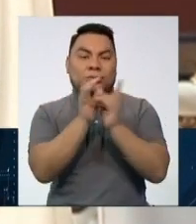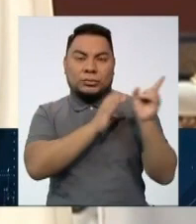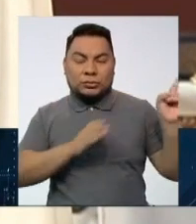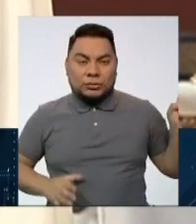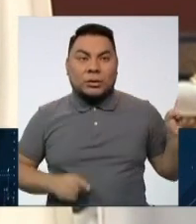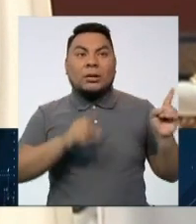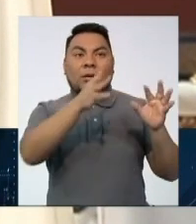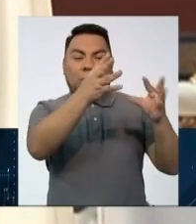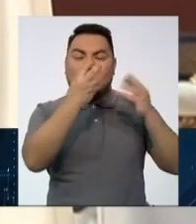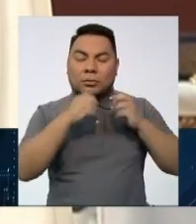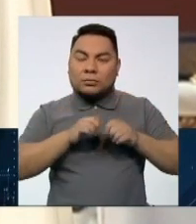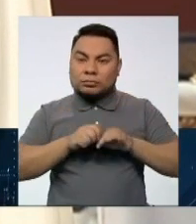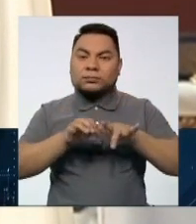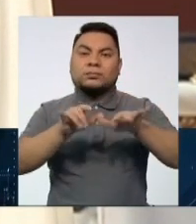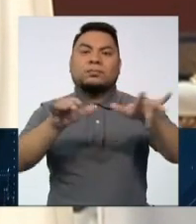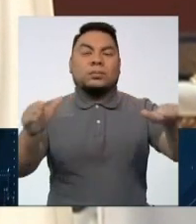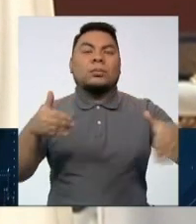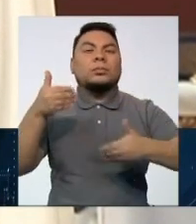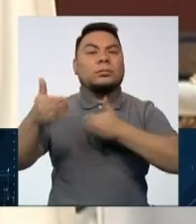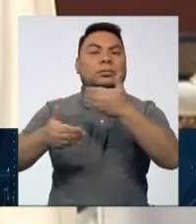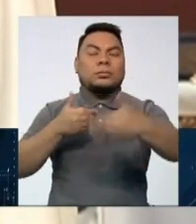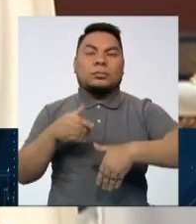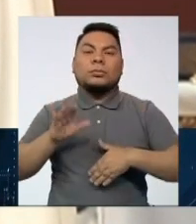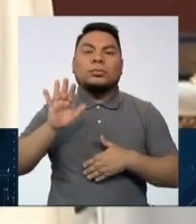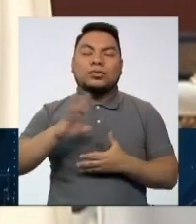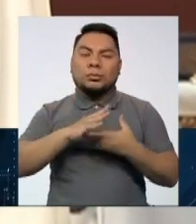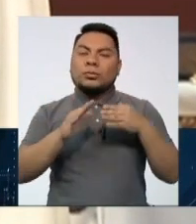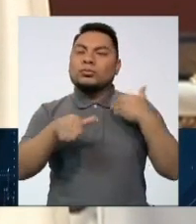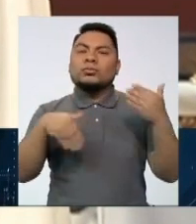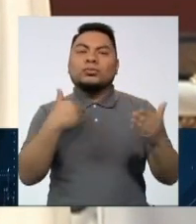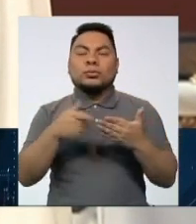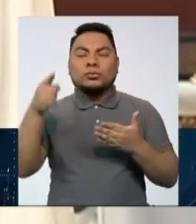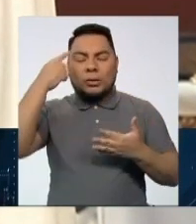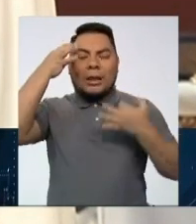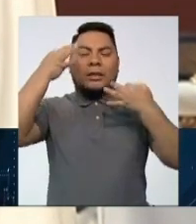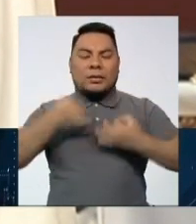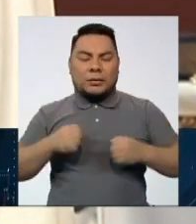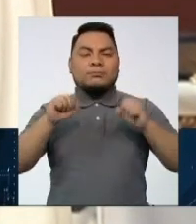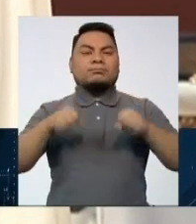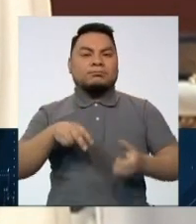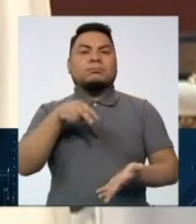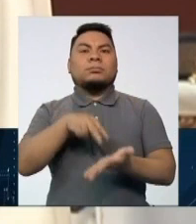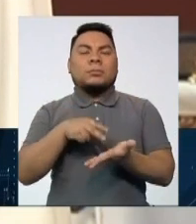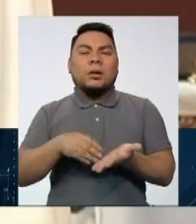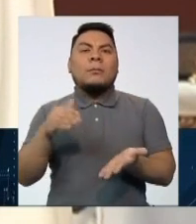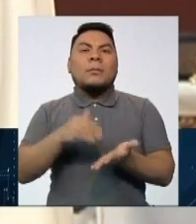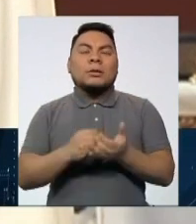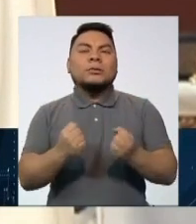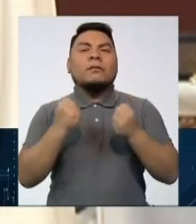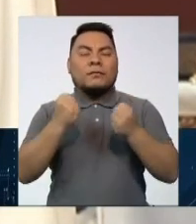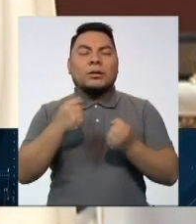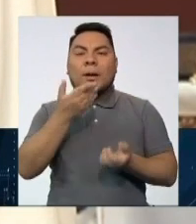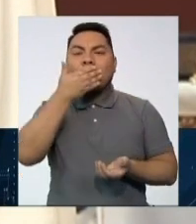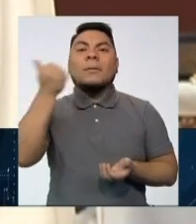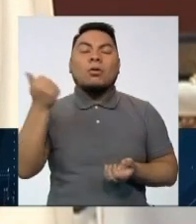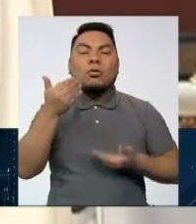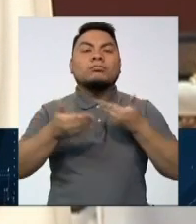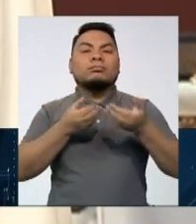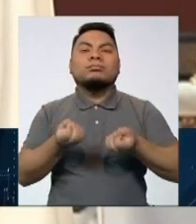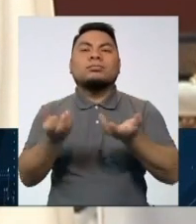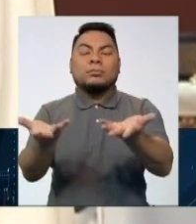transmite a cada época en su contenido y en sus condiciones más adecuadas.